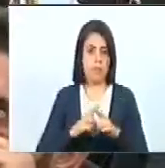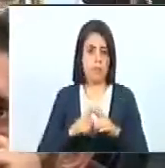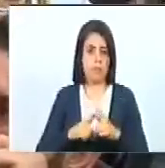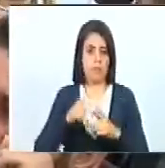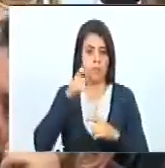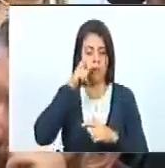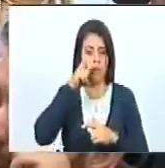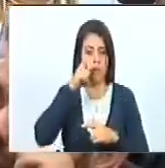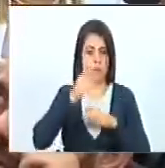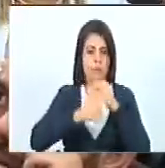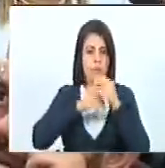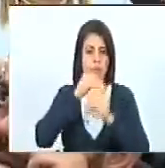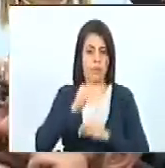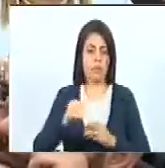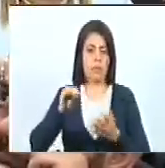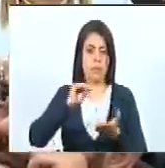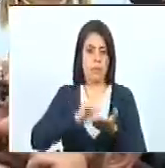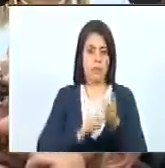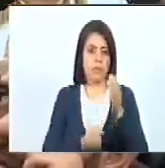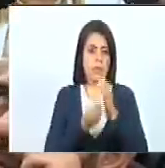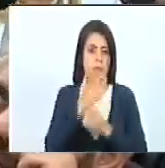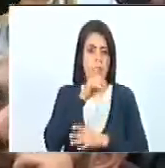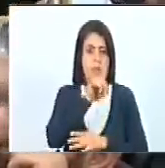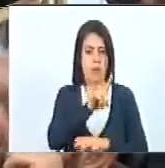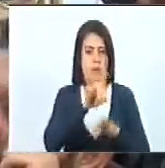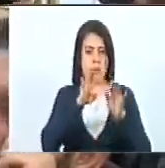Guardia Nacional que fue creado y fue fundado en